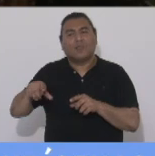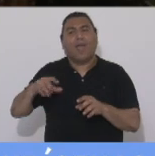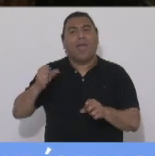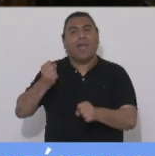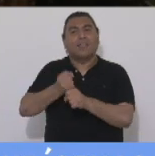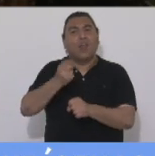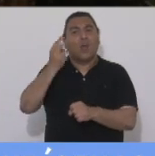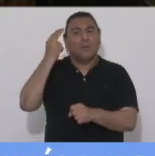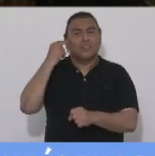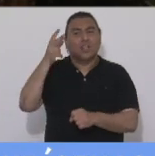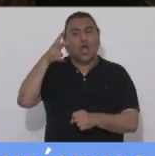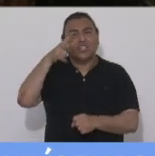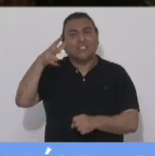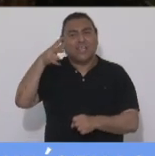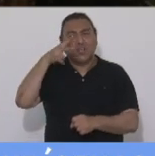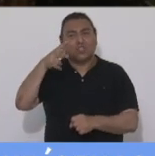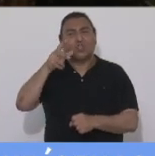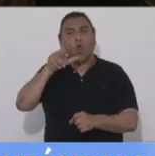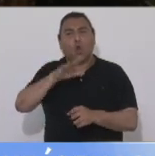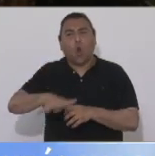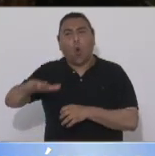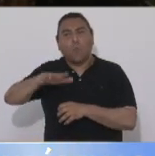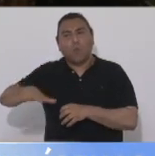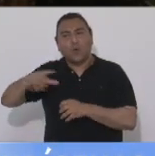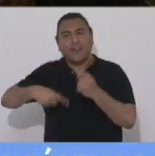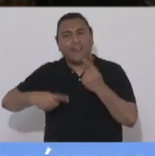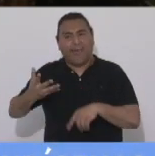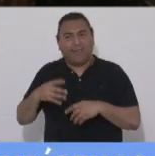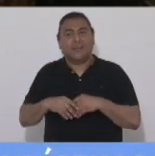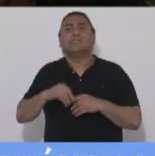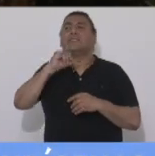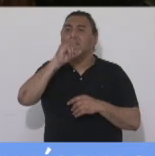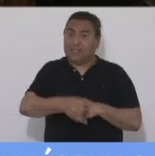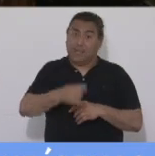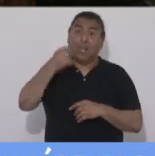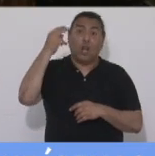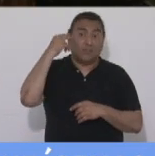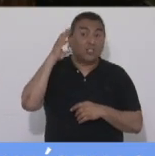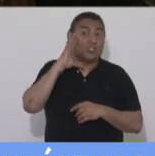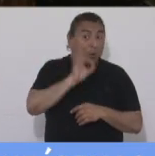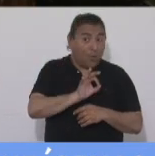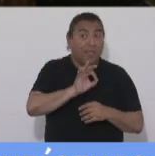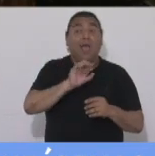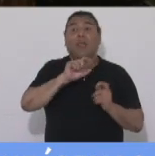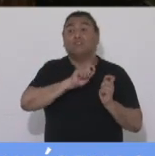988 comunidades. Sí, digo, de 950 se terminó